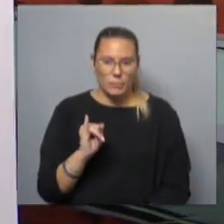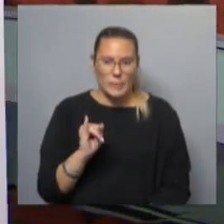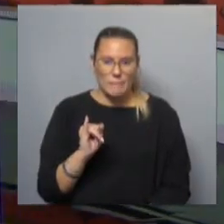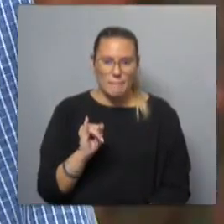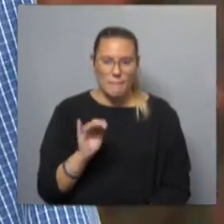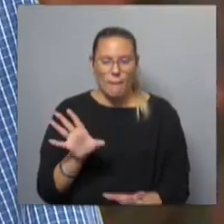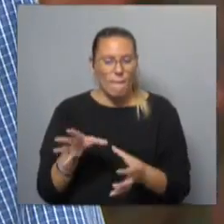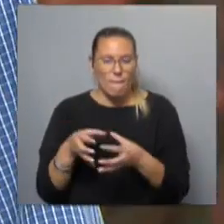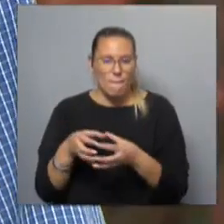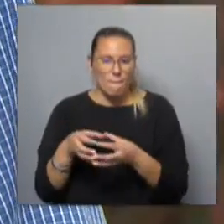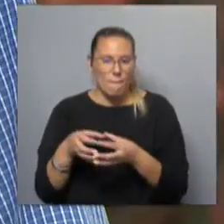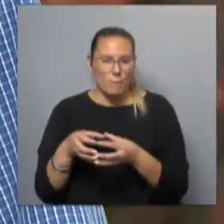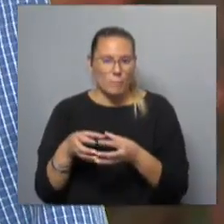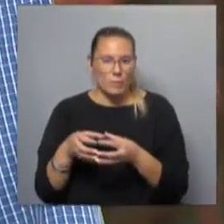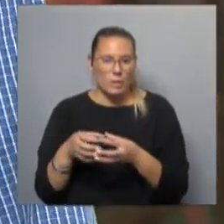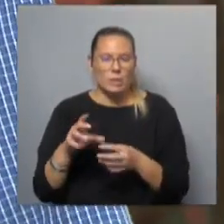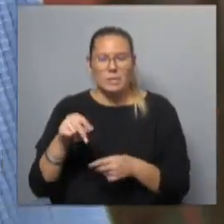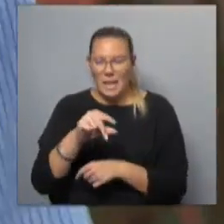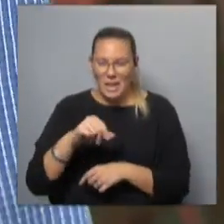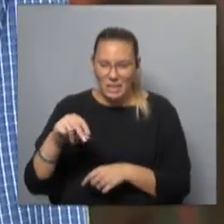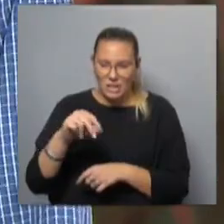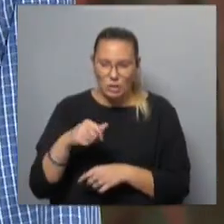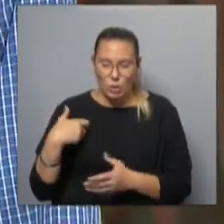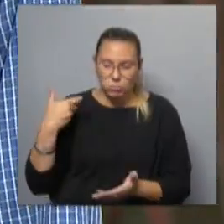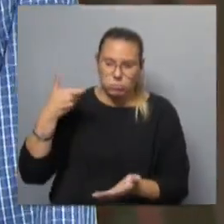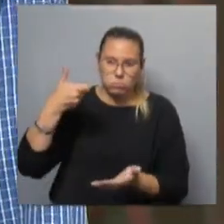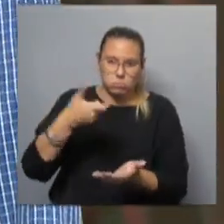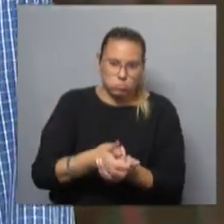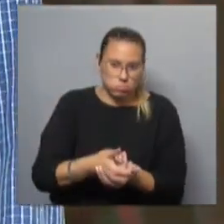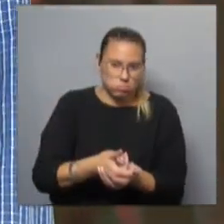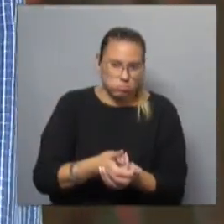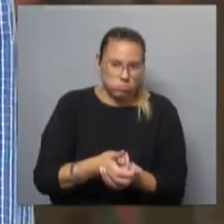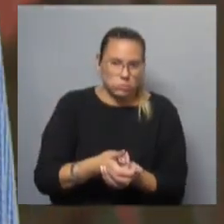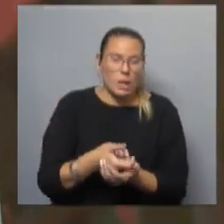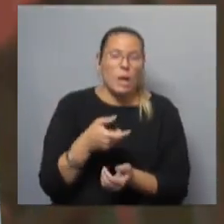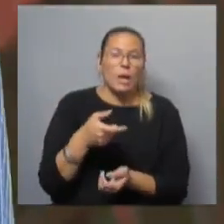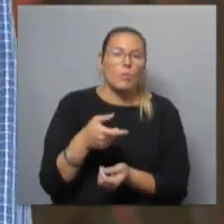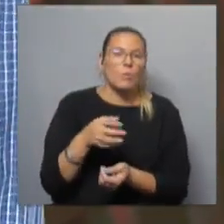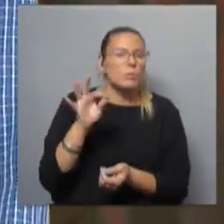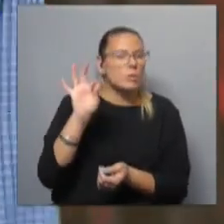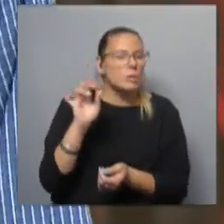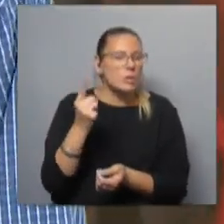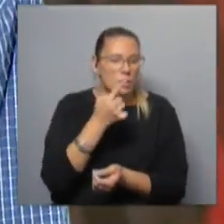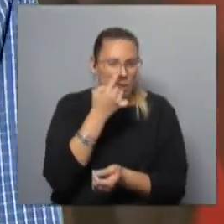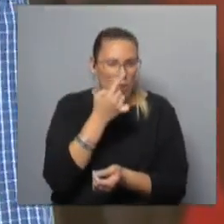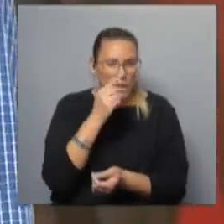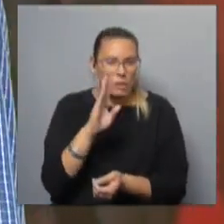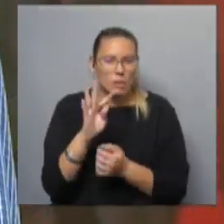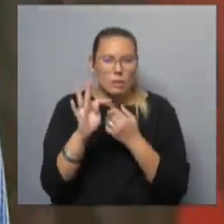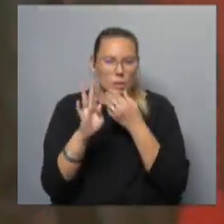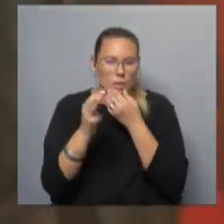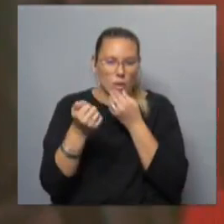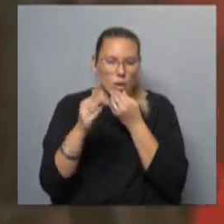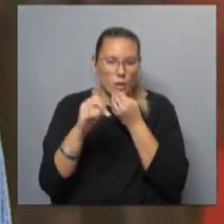todo este montón de saladeristas financiaron la operación. Y hay un detalle interesante, que Pedro Trapani